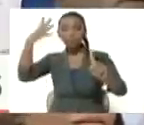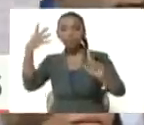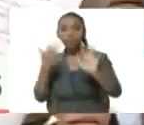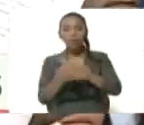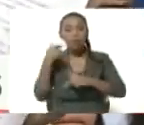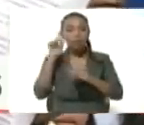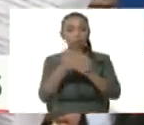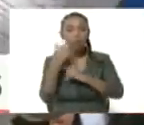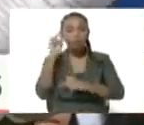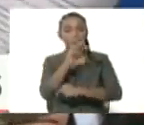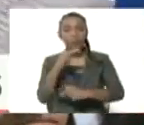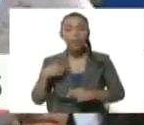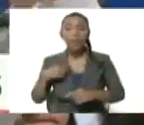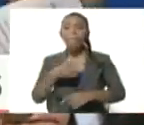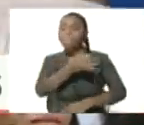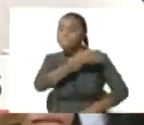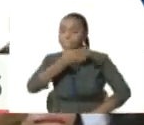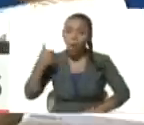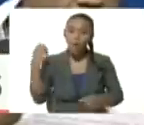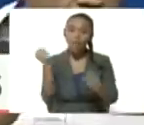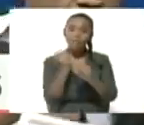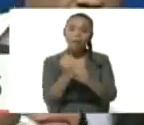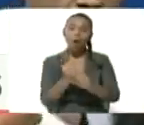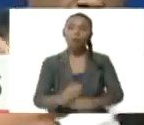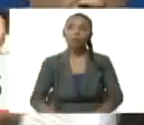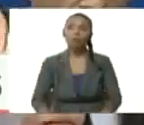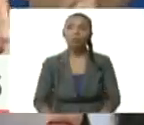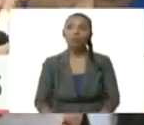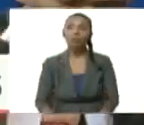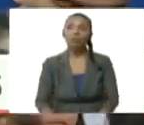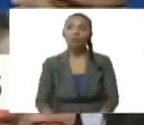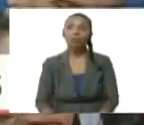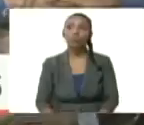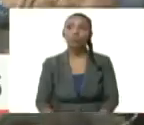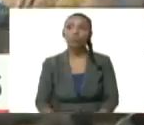a permitir hacer mucho más eficaz la gestión.